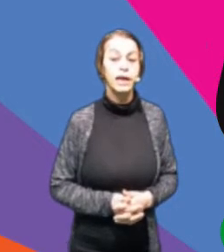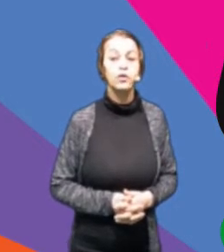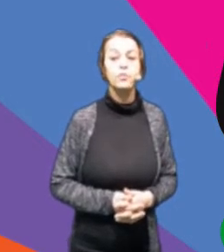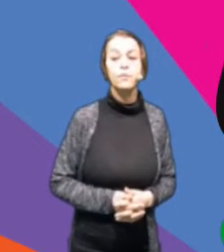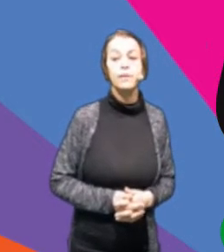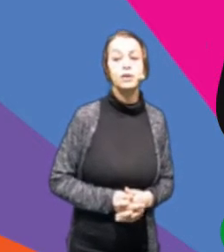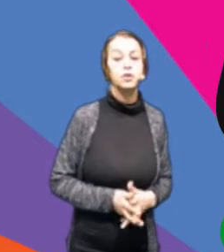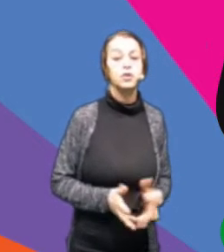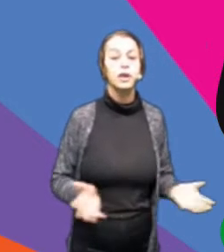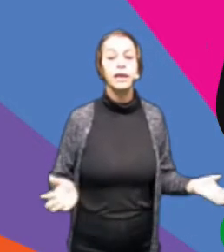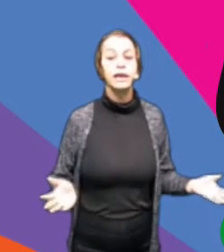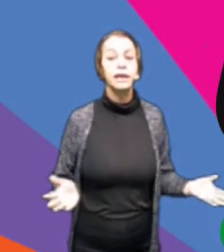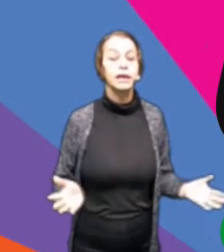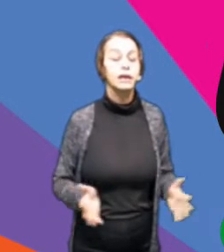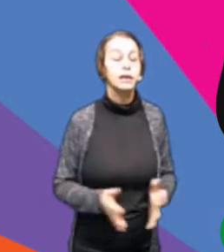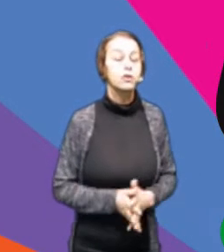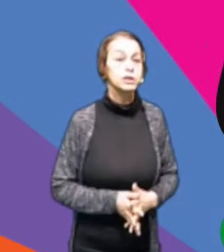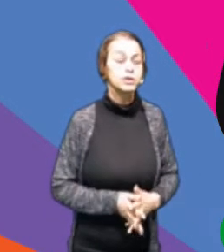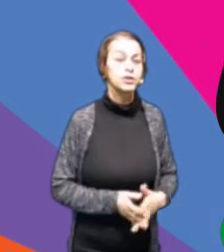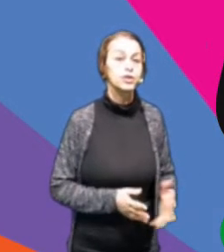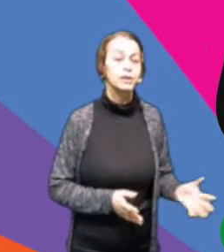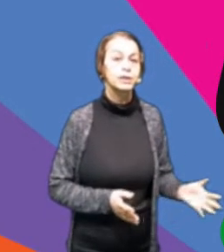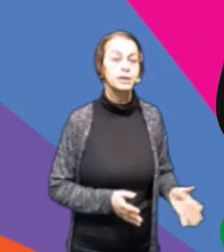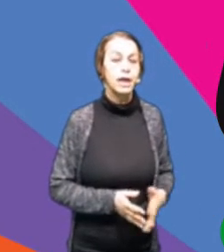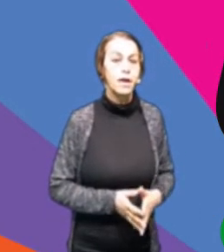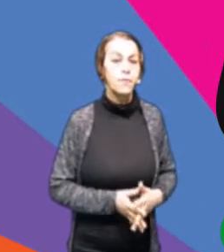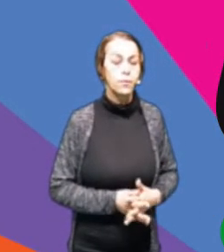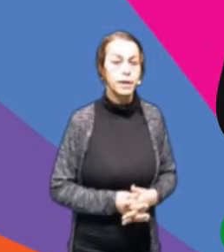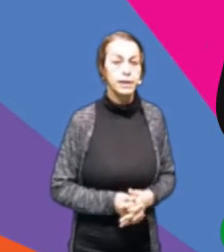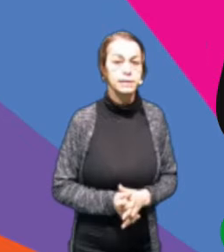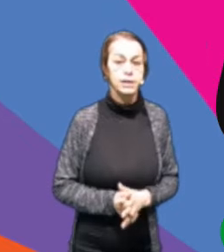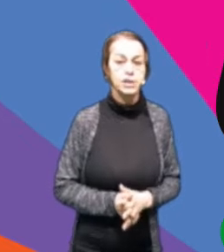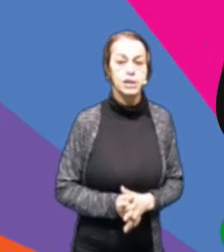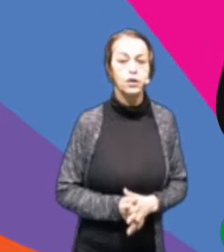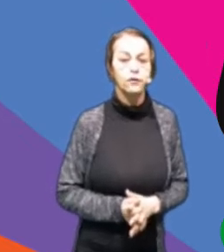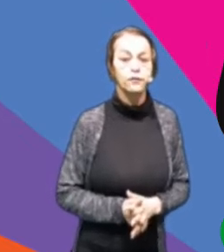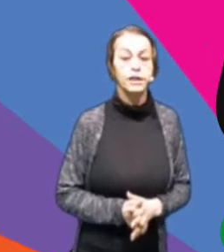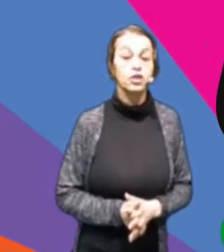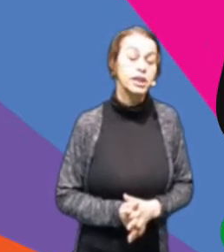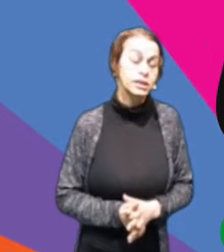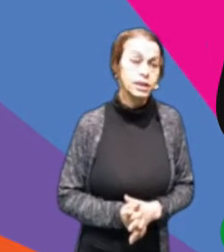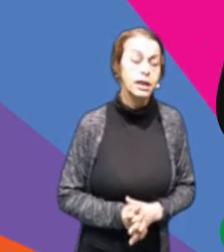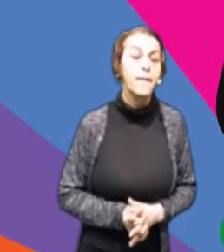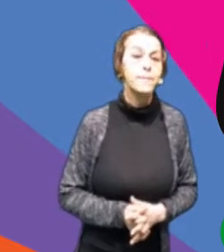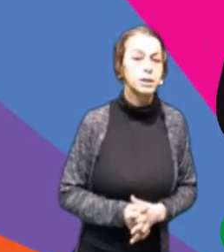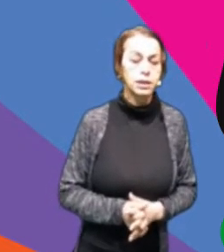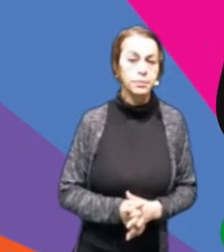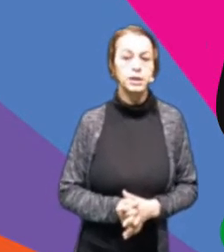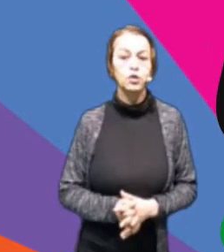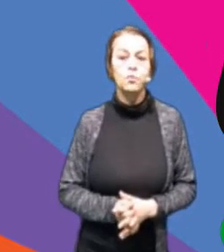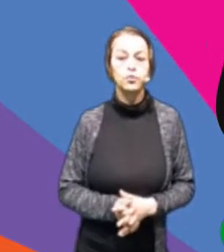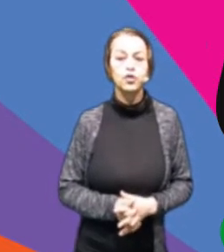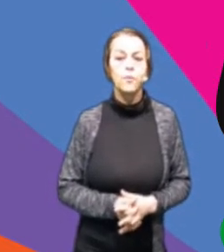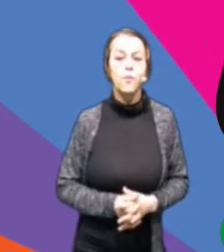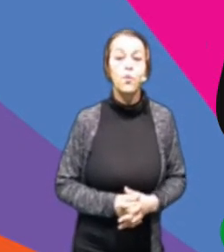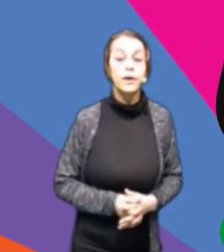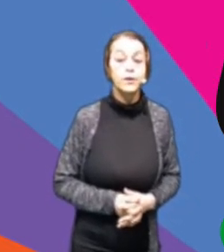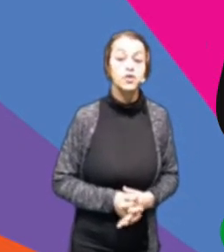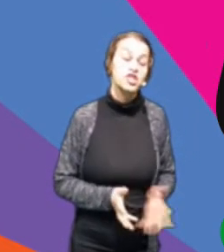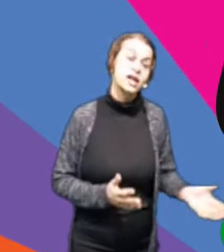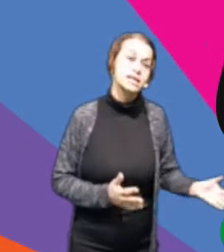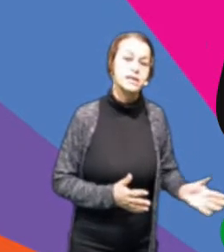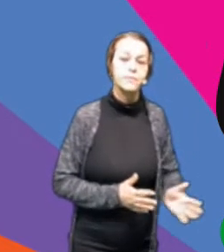en un momento en que las negociaciones entre ambos países allí en el conflicto están prácticamente en un punto muerto